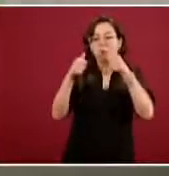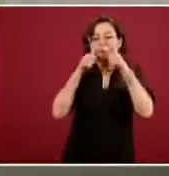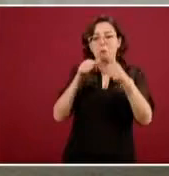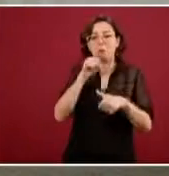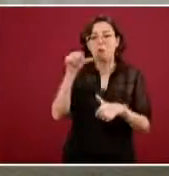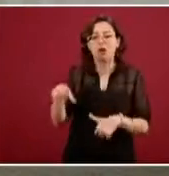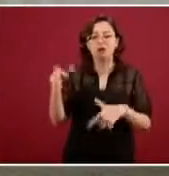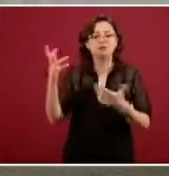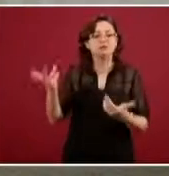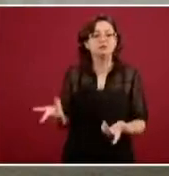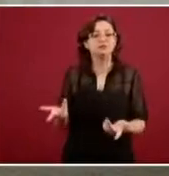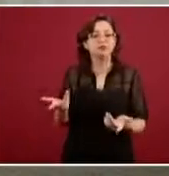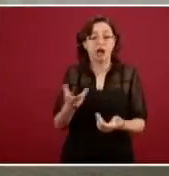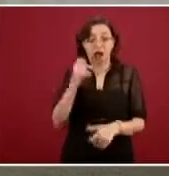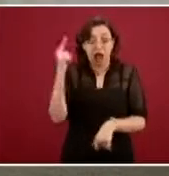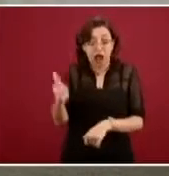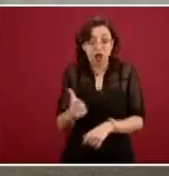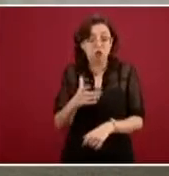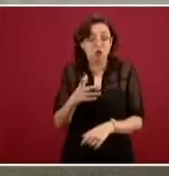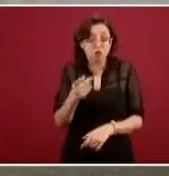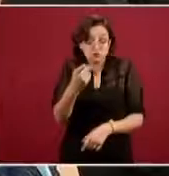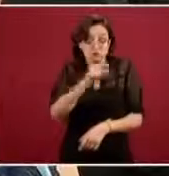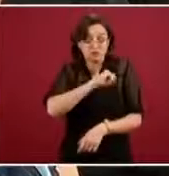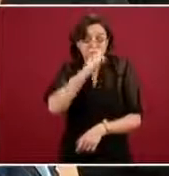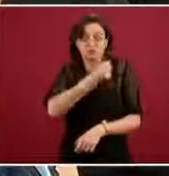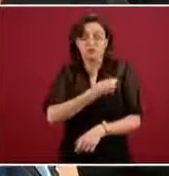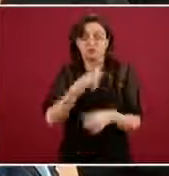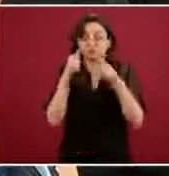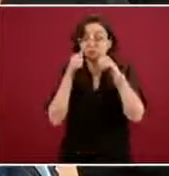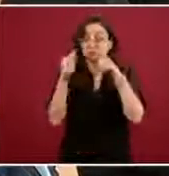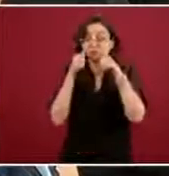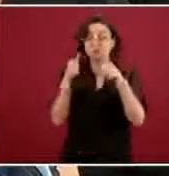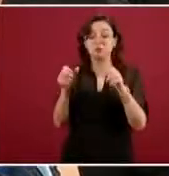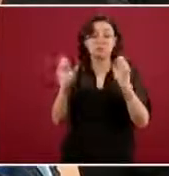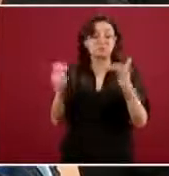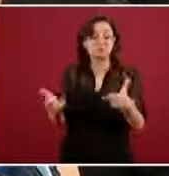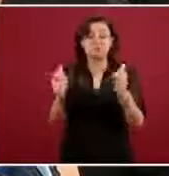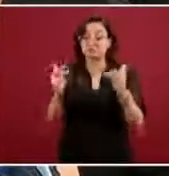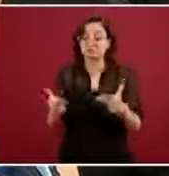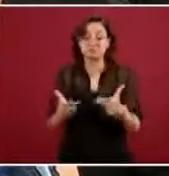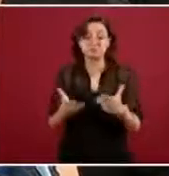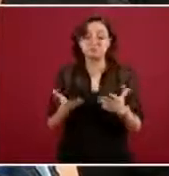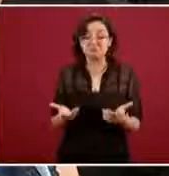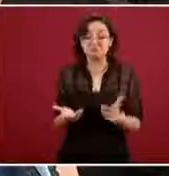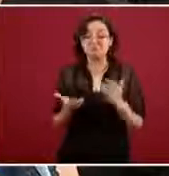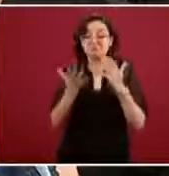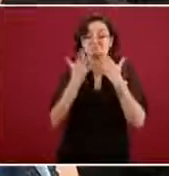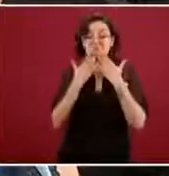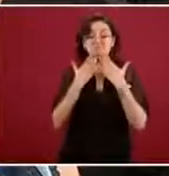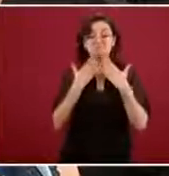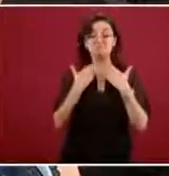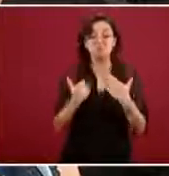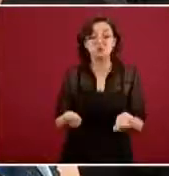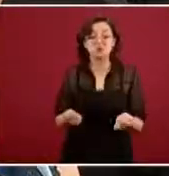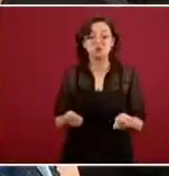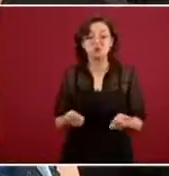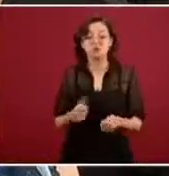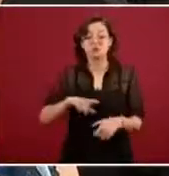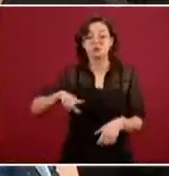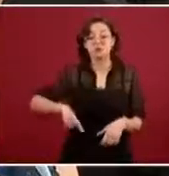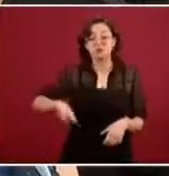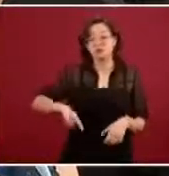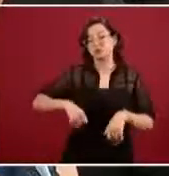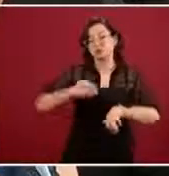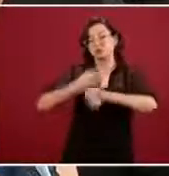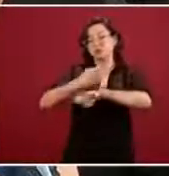una atención especial en lo que toca a desplazados, porque en Chiapas no ha llegado esa atención por parte del gobierno del estado